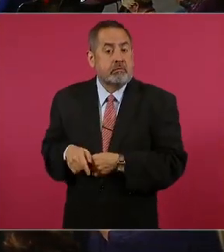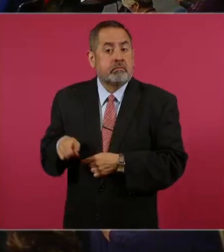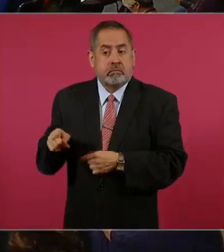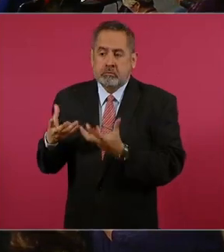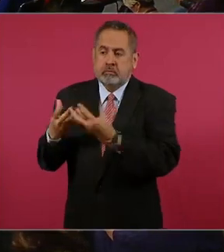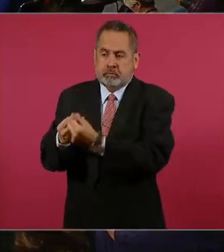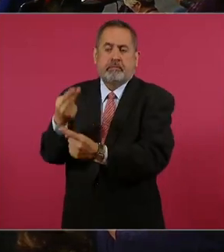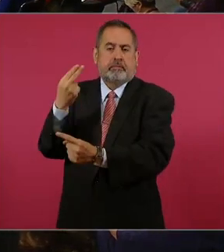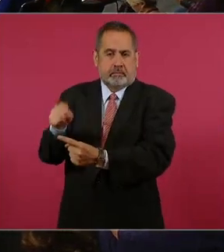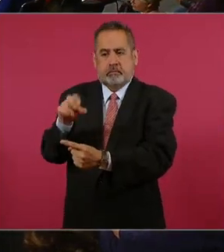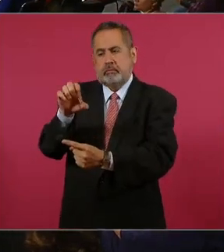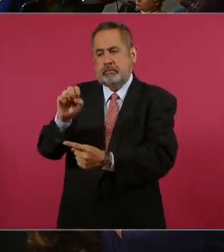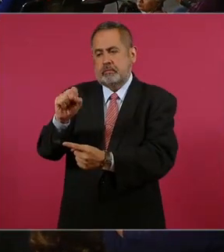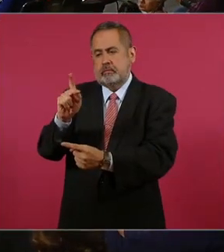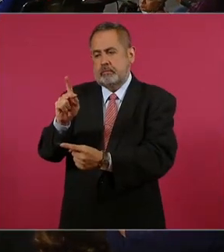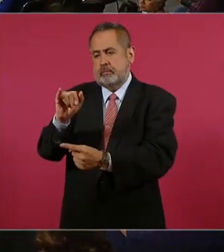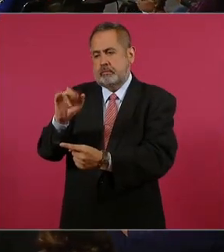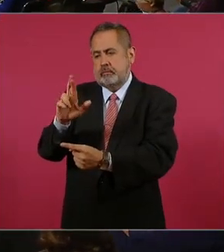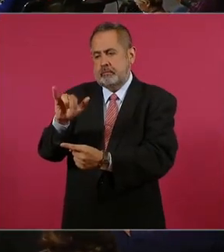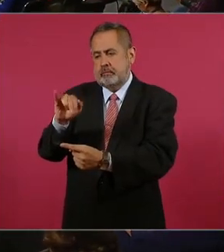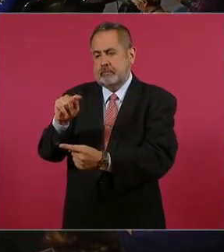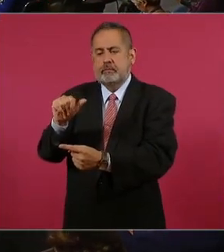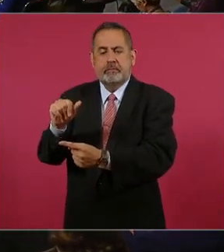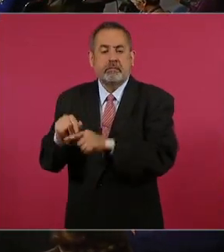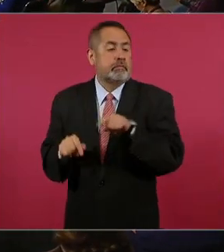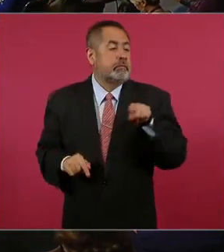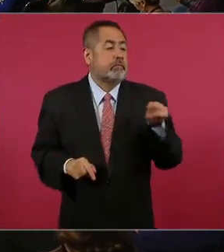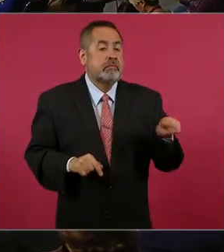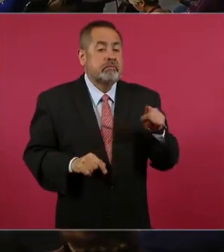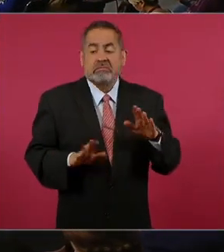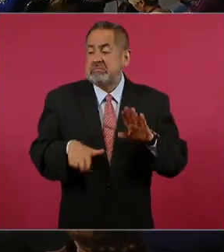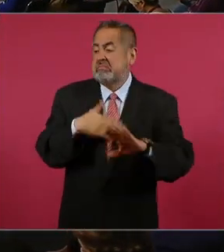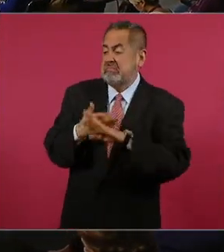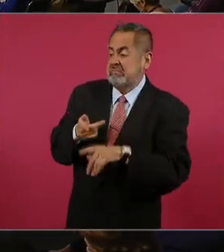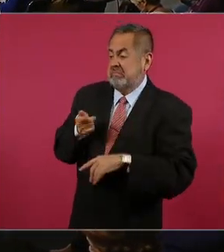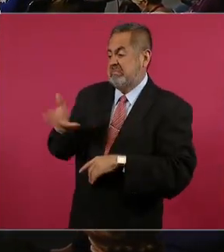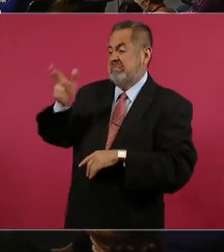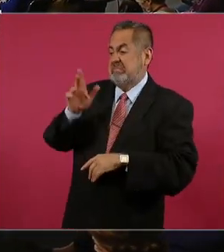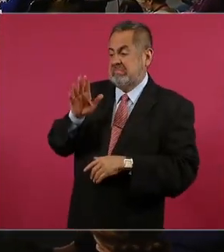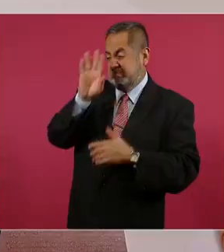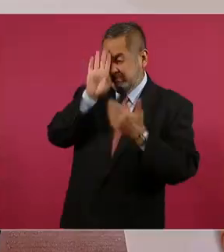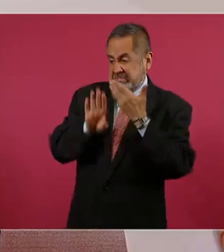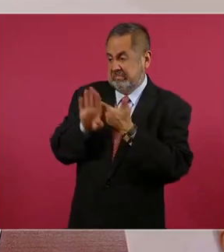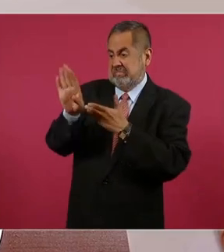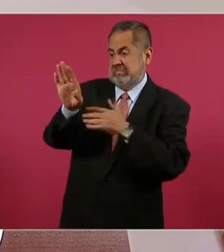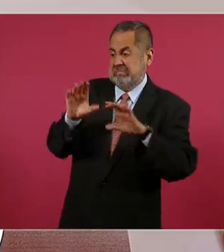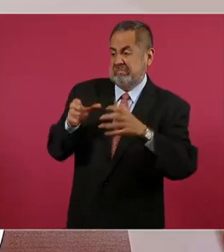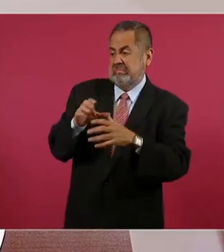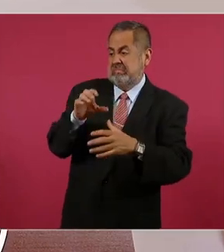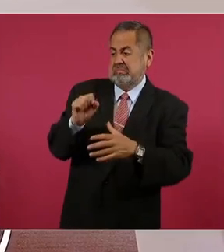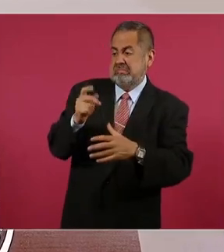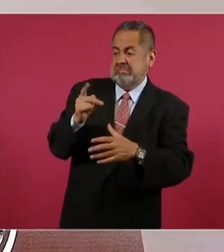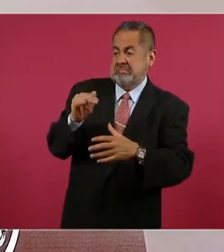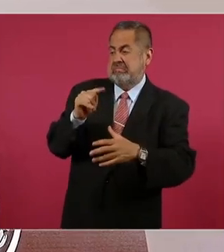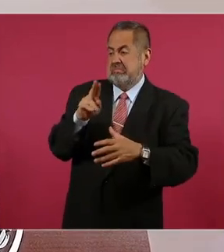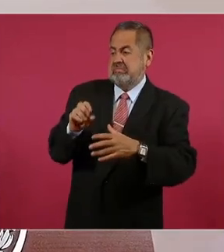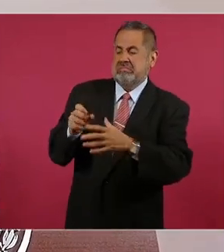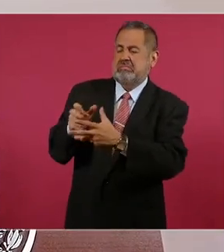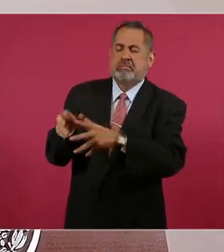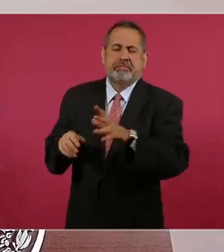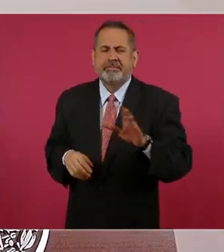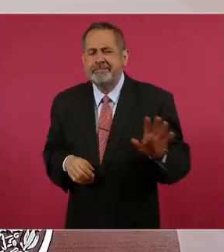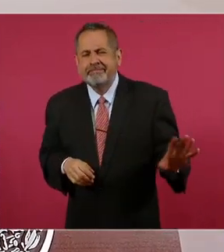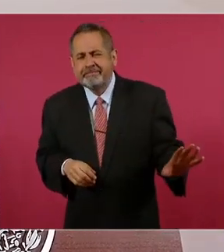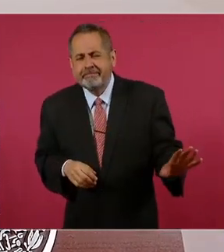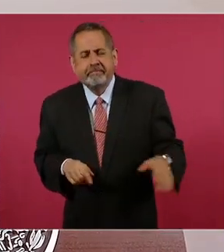su contra, con extrema simplificación, le sirvió para afianzar sus convicciones